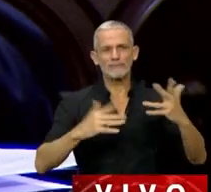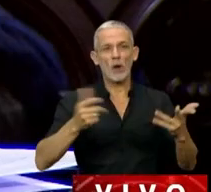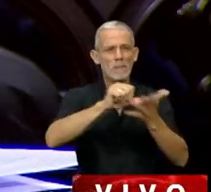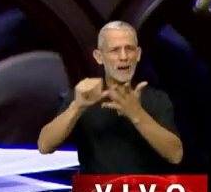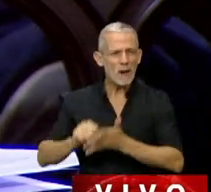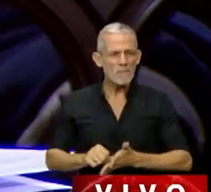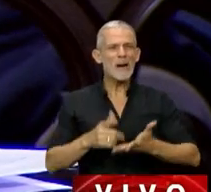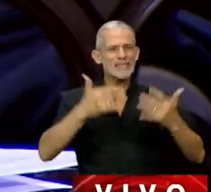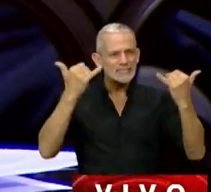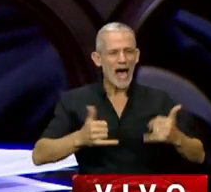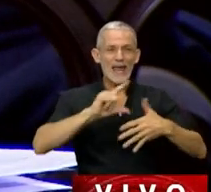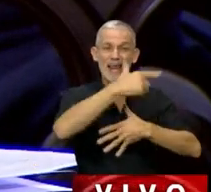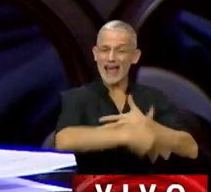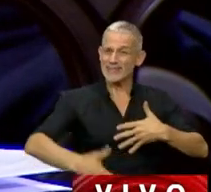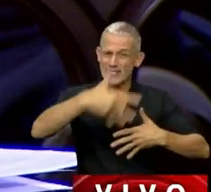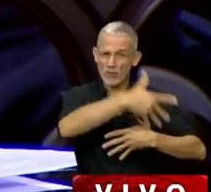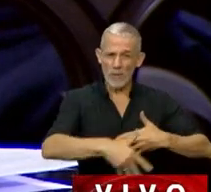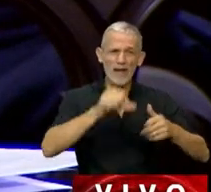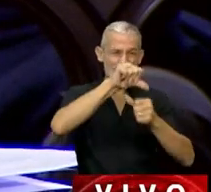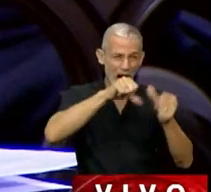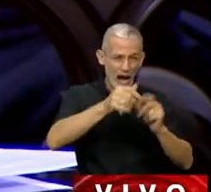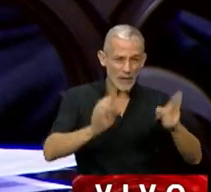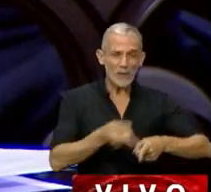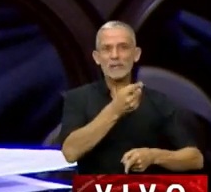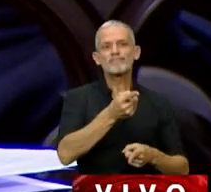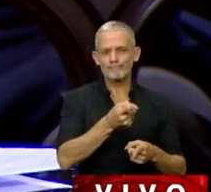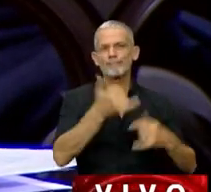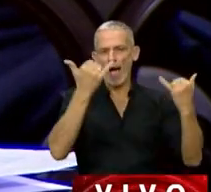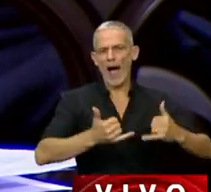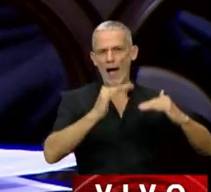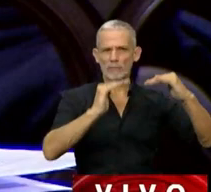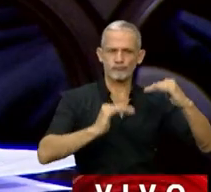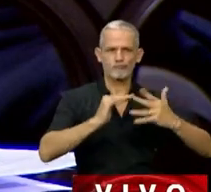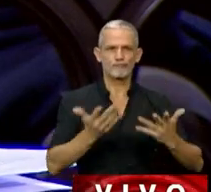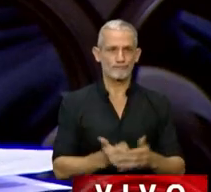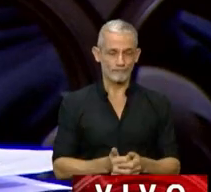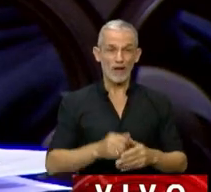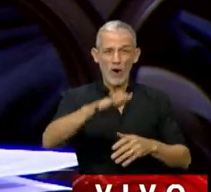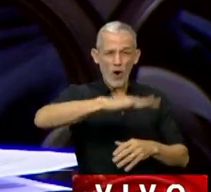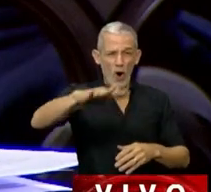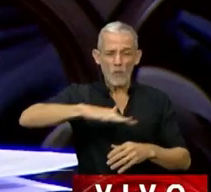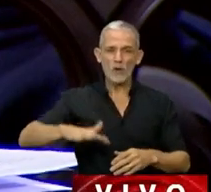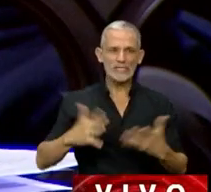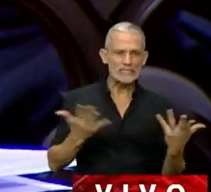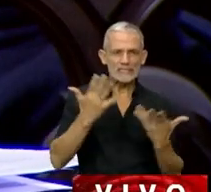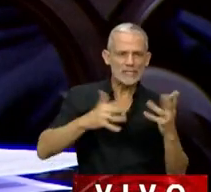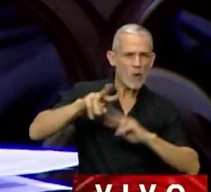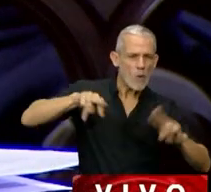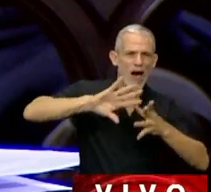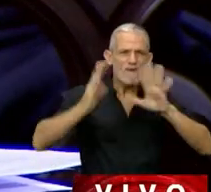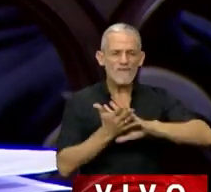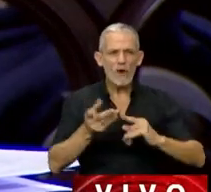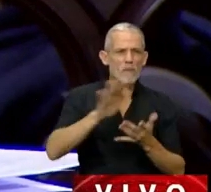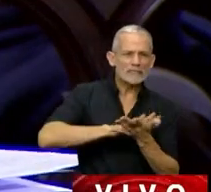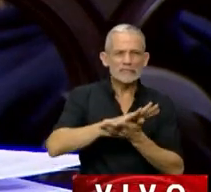muchos países en Latinoamérica y el Caribe están enfrentando. Sus comunidades deben encontrar formas